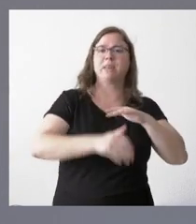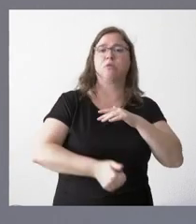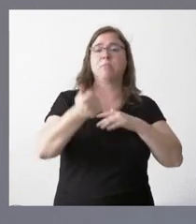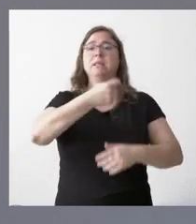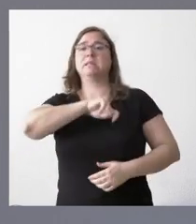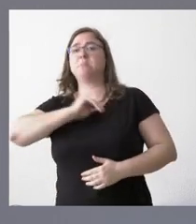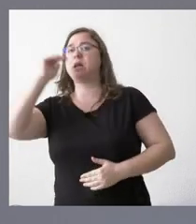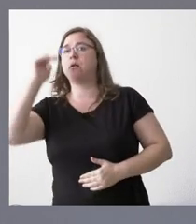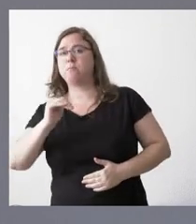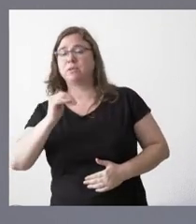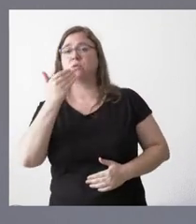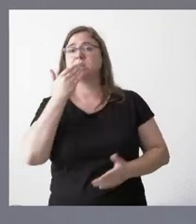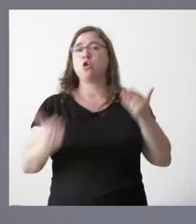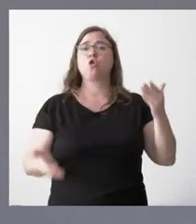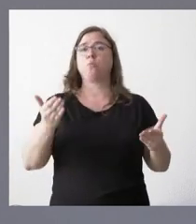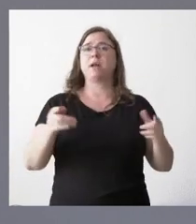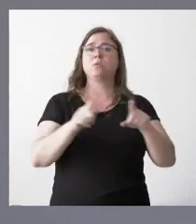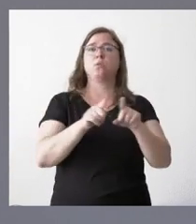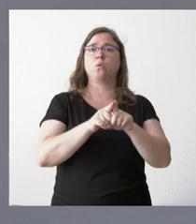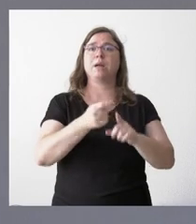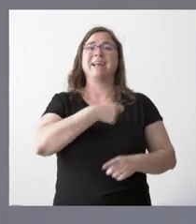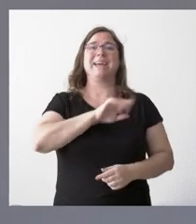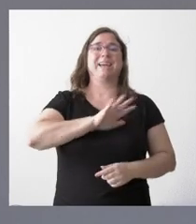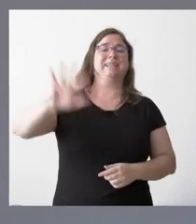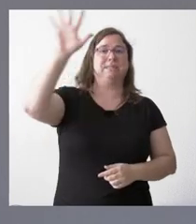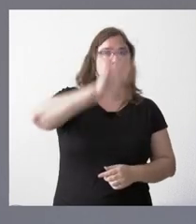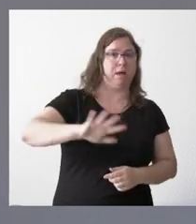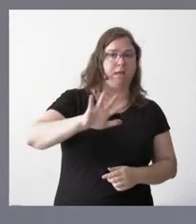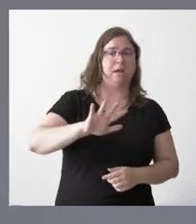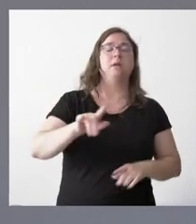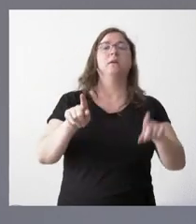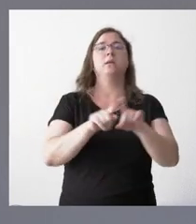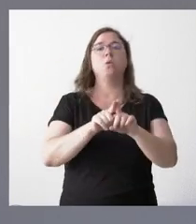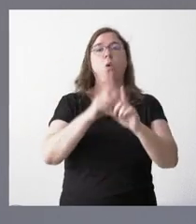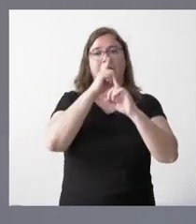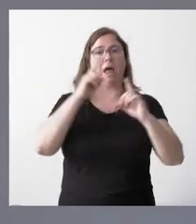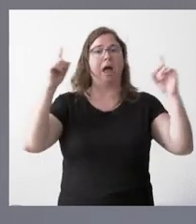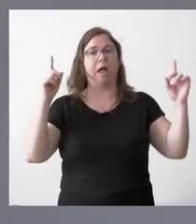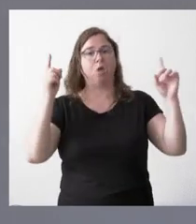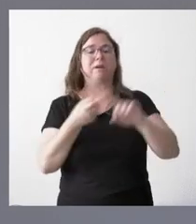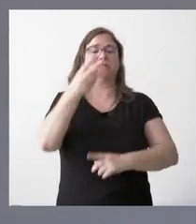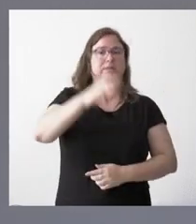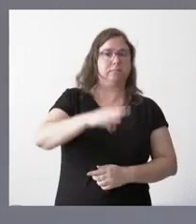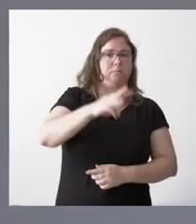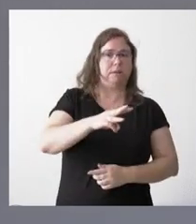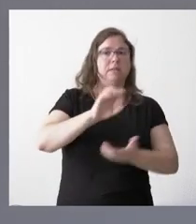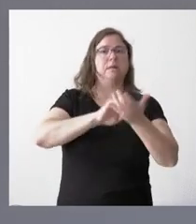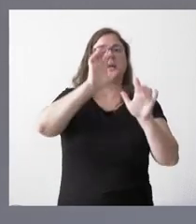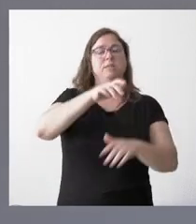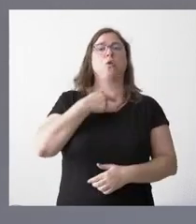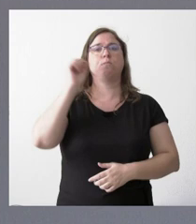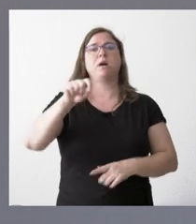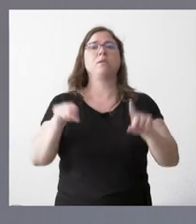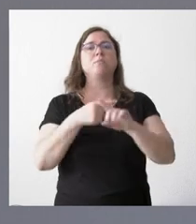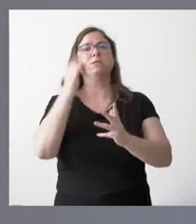y que en el conjunto de España, tanto en términos interanuales como en términos trimestrales. Se ha incrementado el número